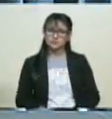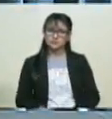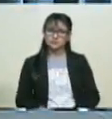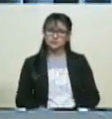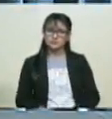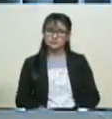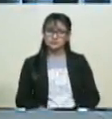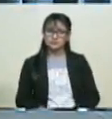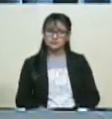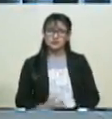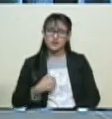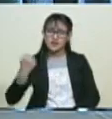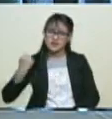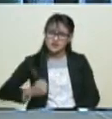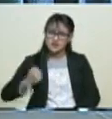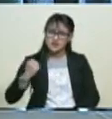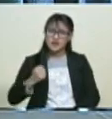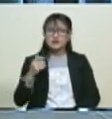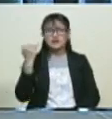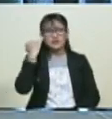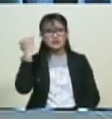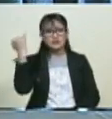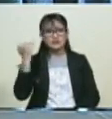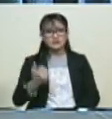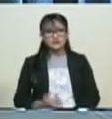vengo insistiendo en la idea